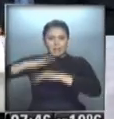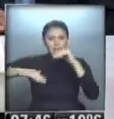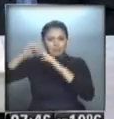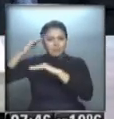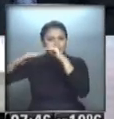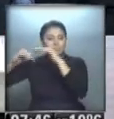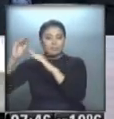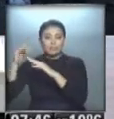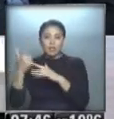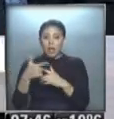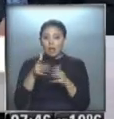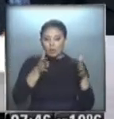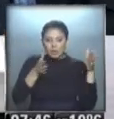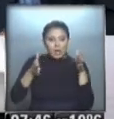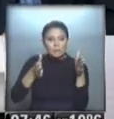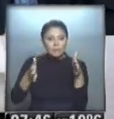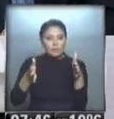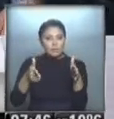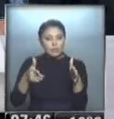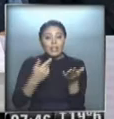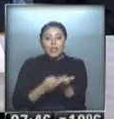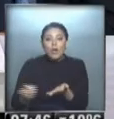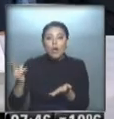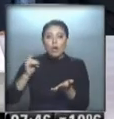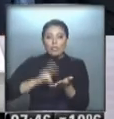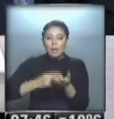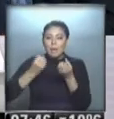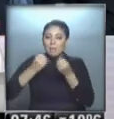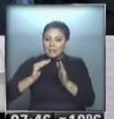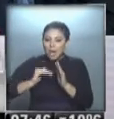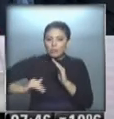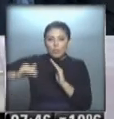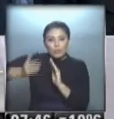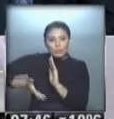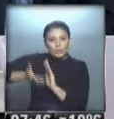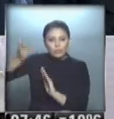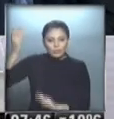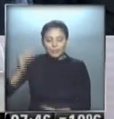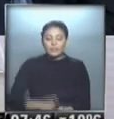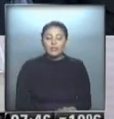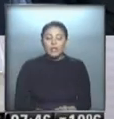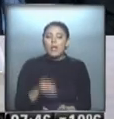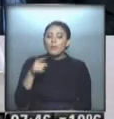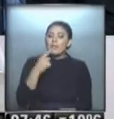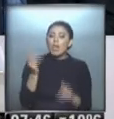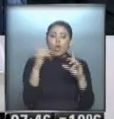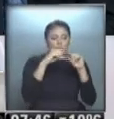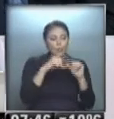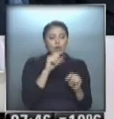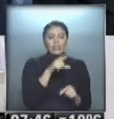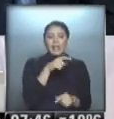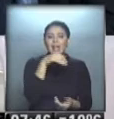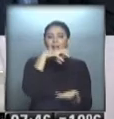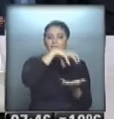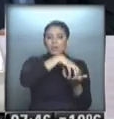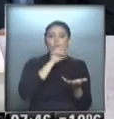procrear encontró una alternativa para volver a reactivarse nos decías que estas cifras son del indec pero